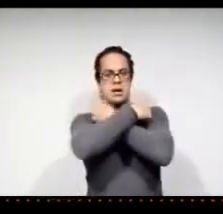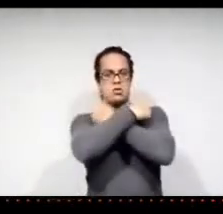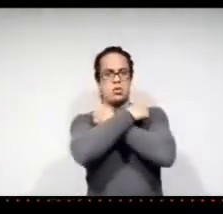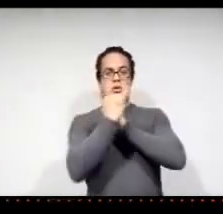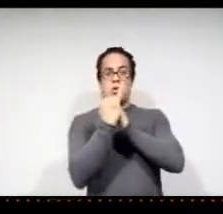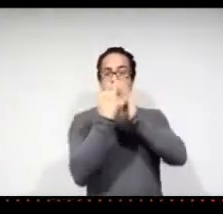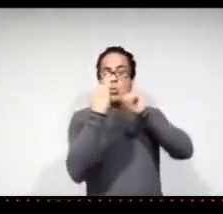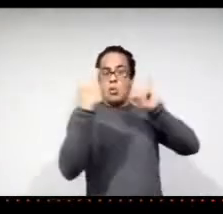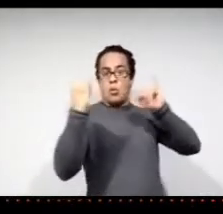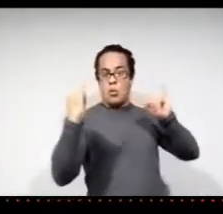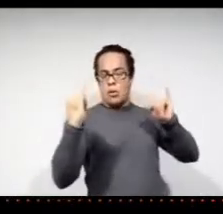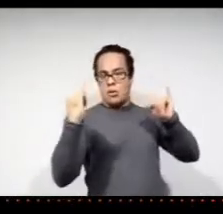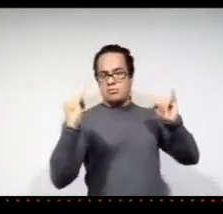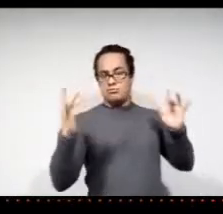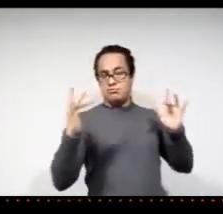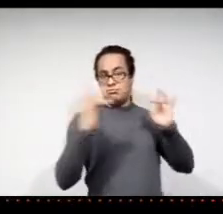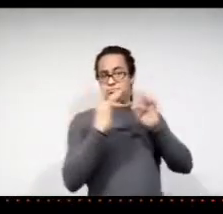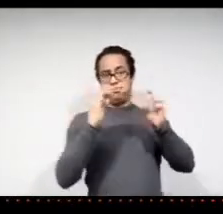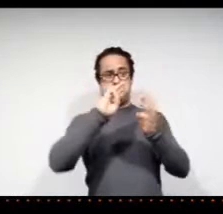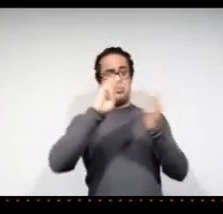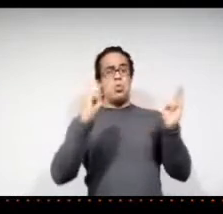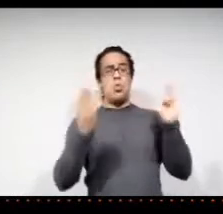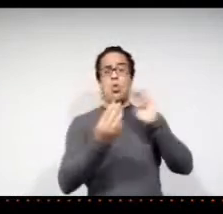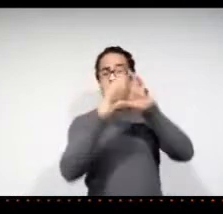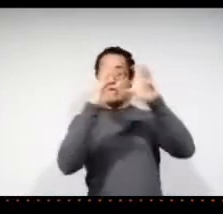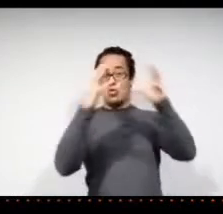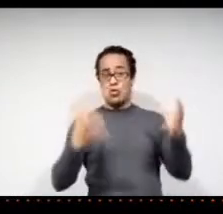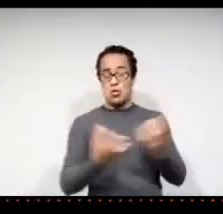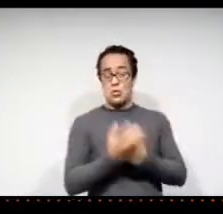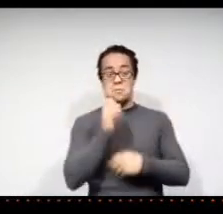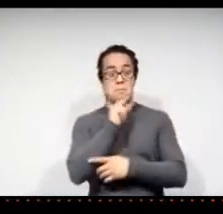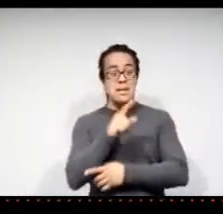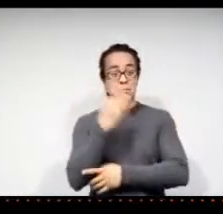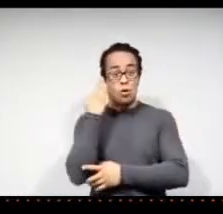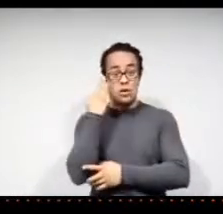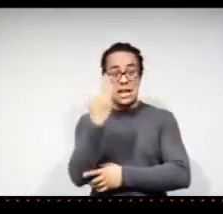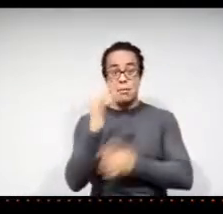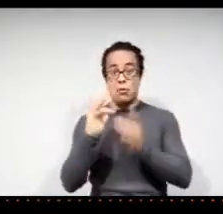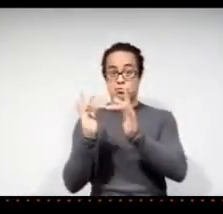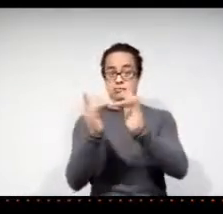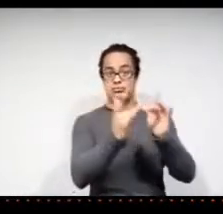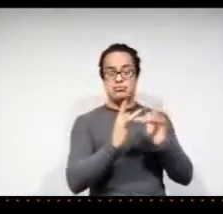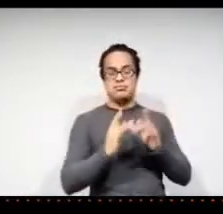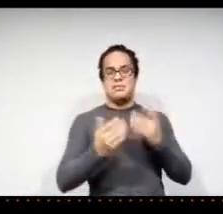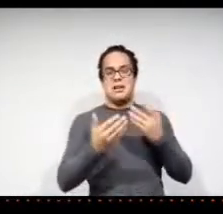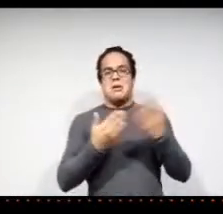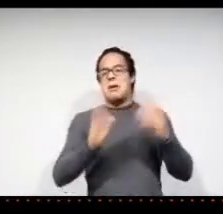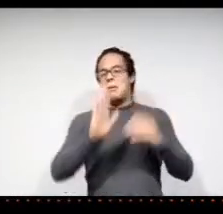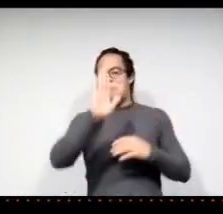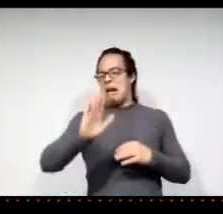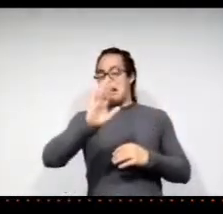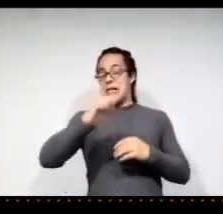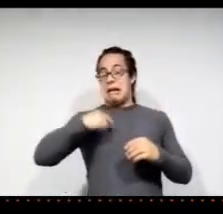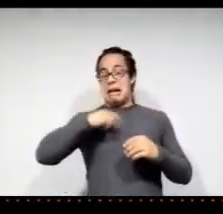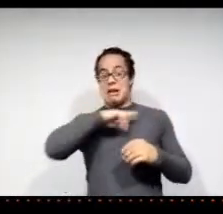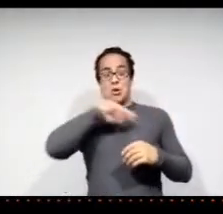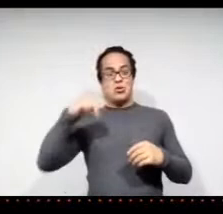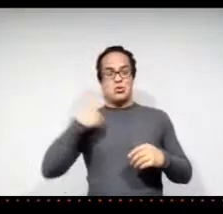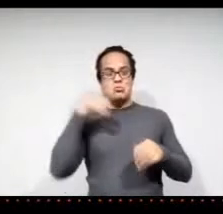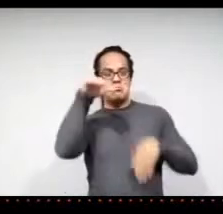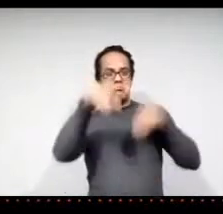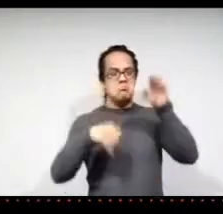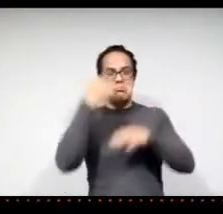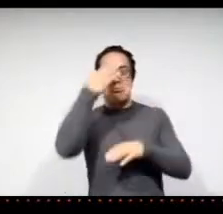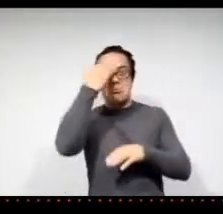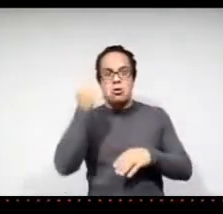remota más grande del mundo, simultáneo, en donde nos hemos aventado a la alberca sin saber nadar, como alguien decía aquí, ¿verdad? Hemos improvisado. Melchor,